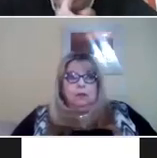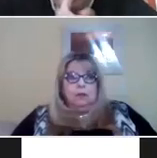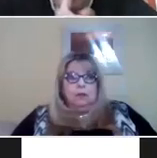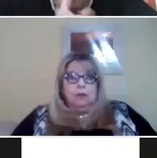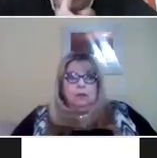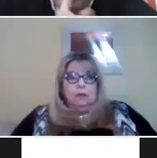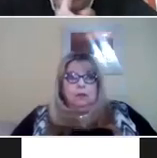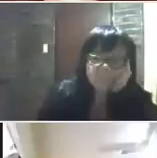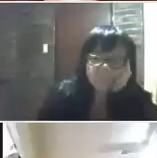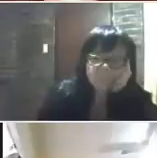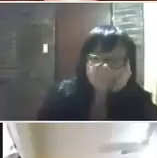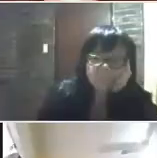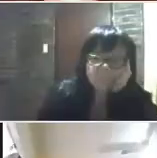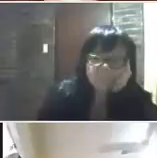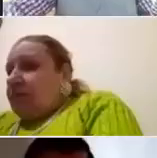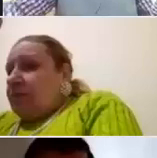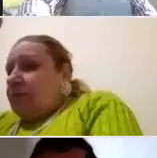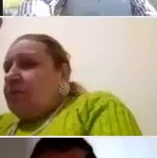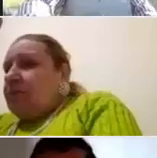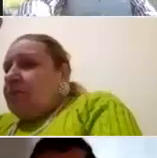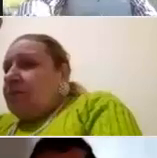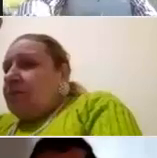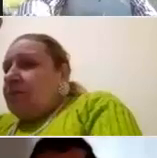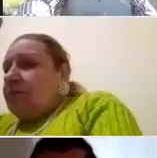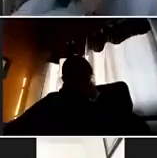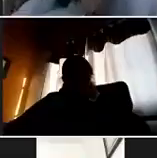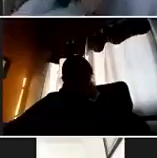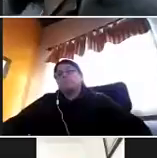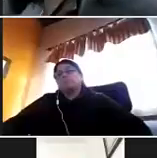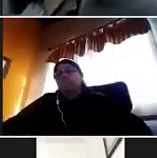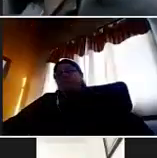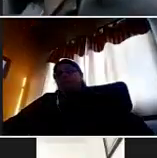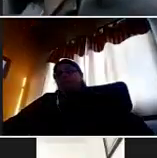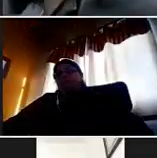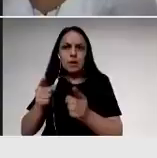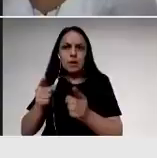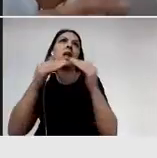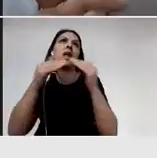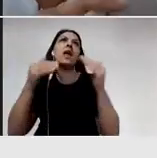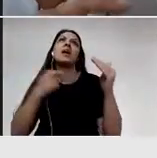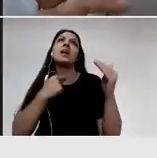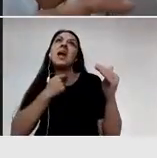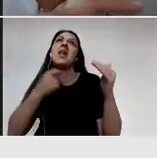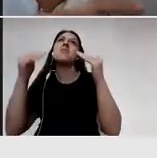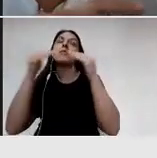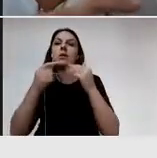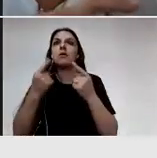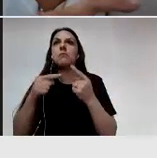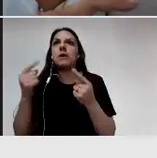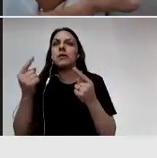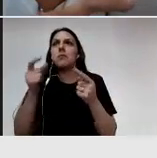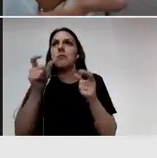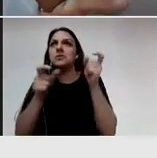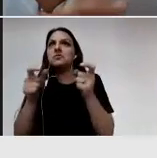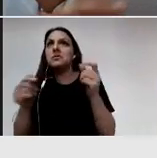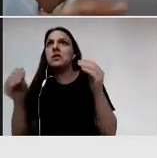humanos siempre decimos queremos igualdad queremos igualdad y en realidad ¿en qué somos iguales los seres humanos? los